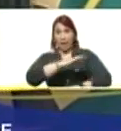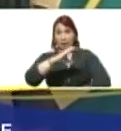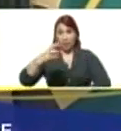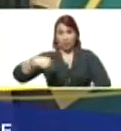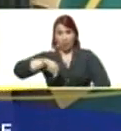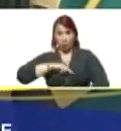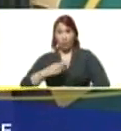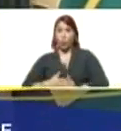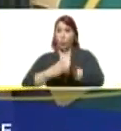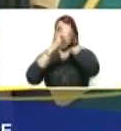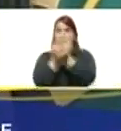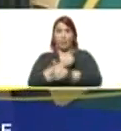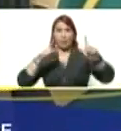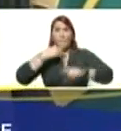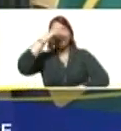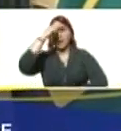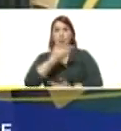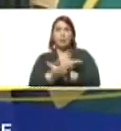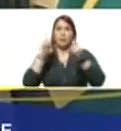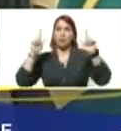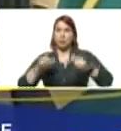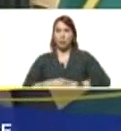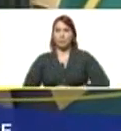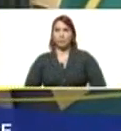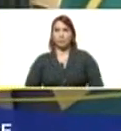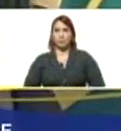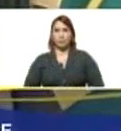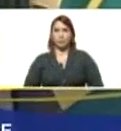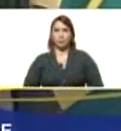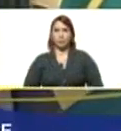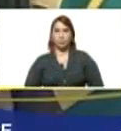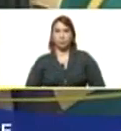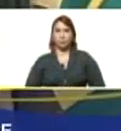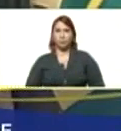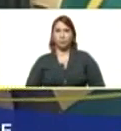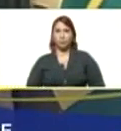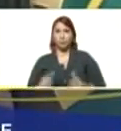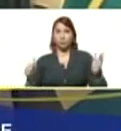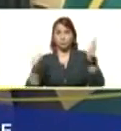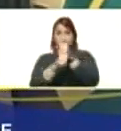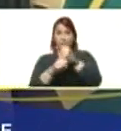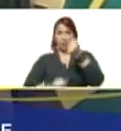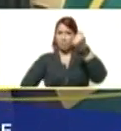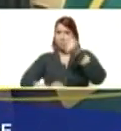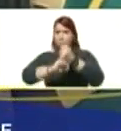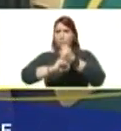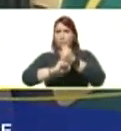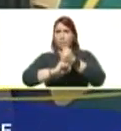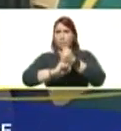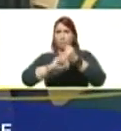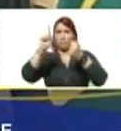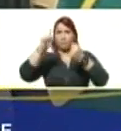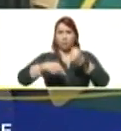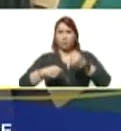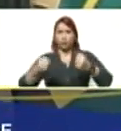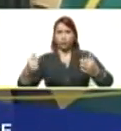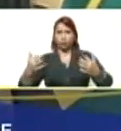próceres, nuestros padres libertadores consiguieron el apoyo el